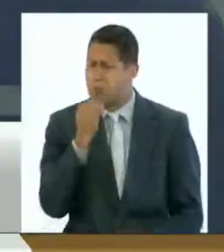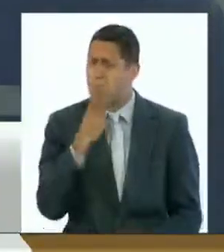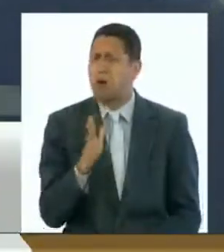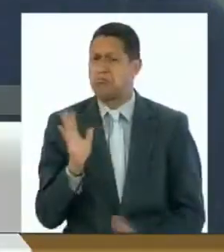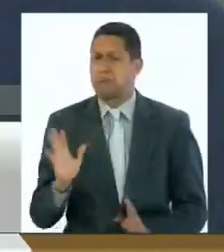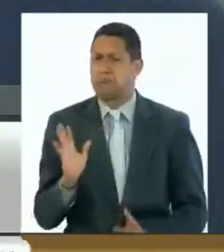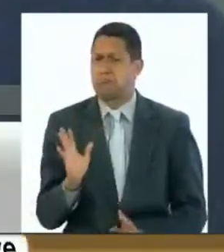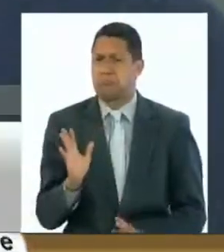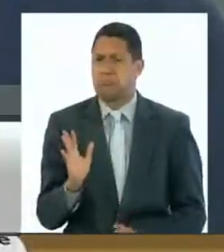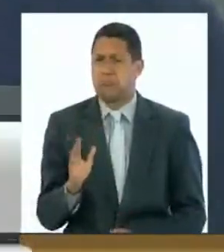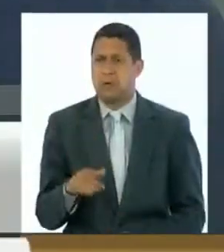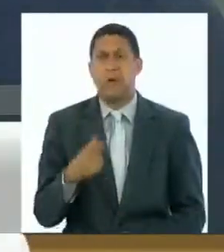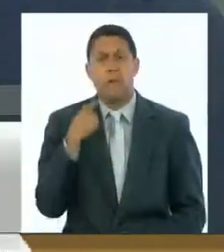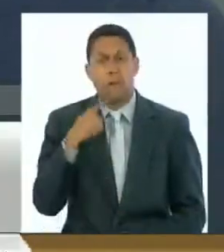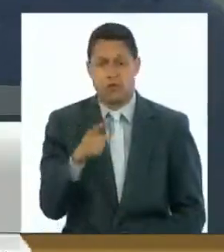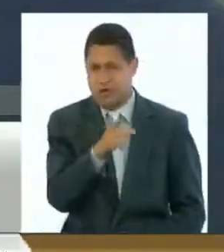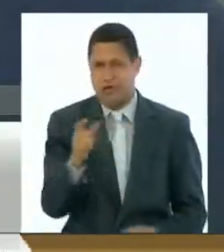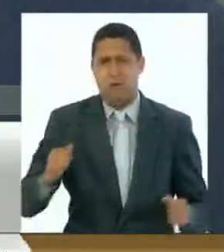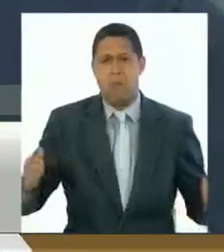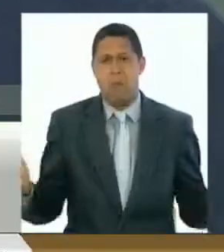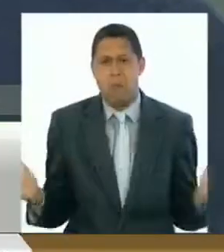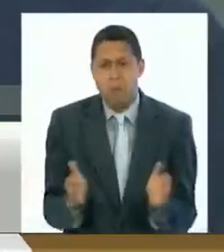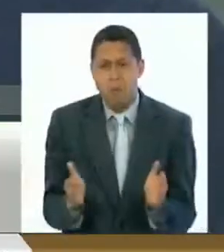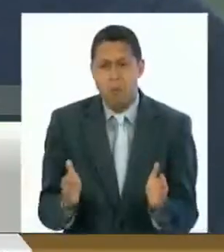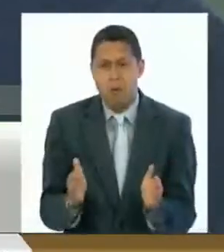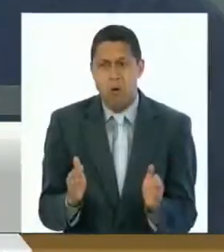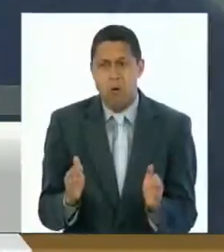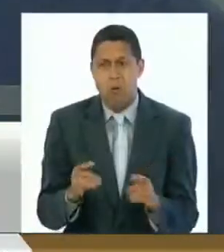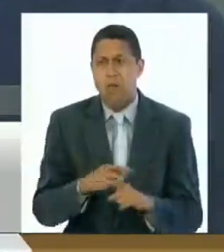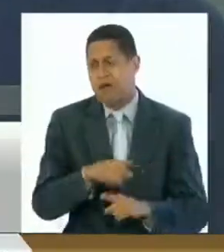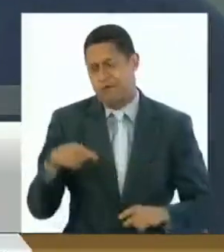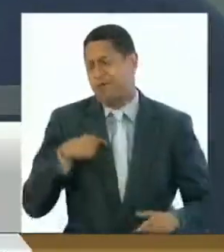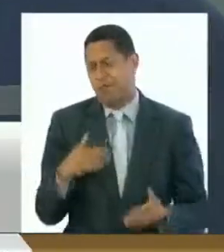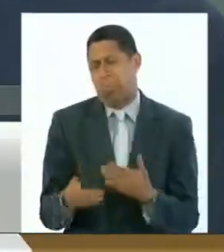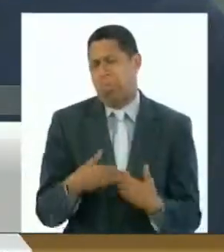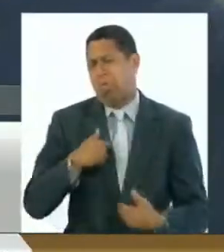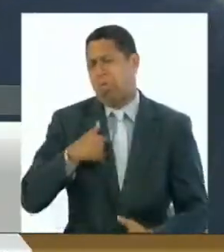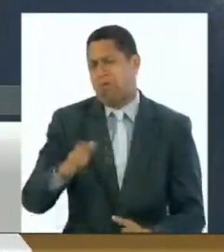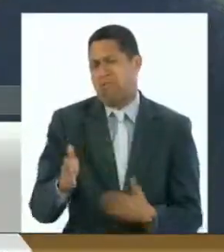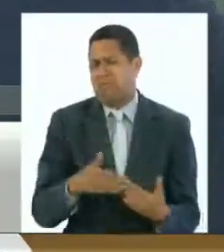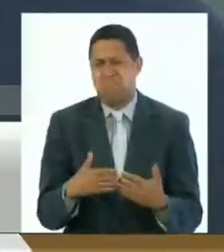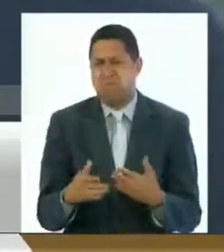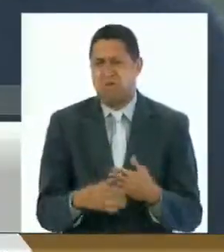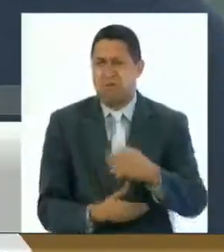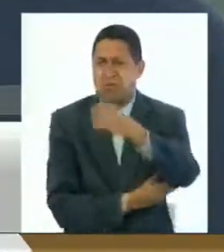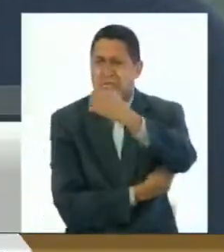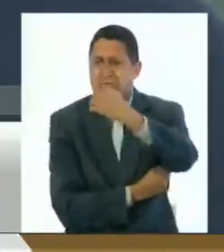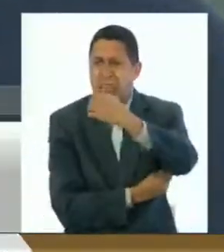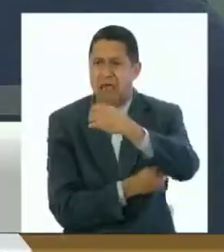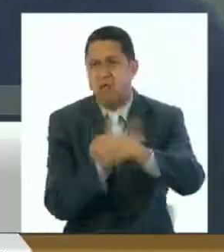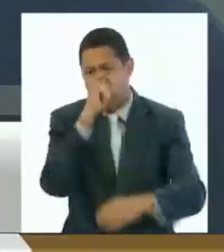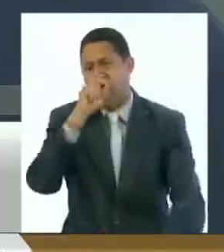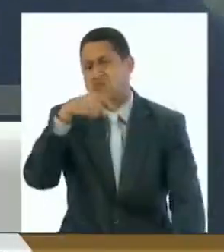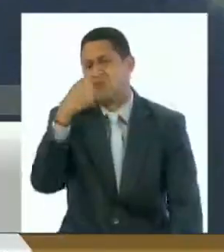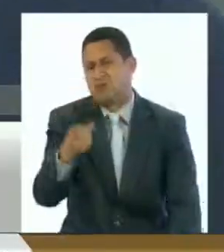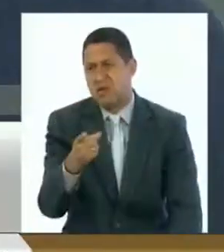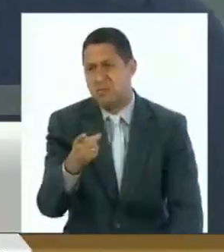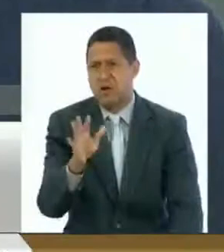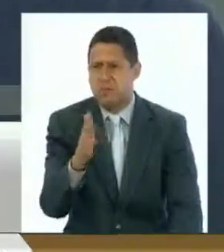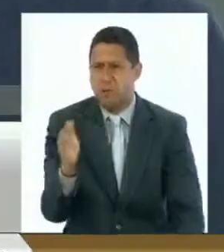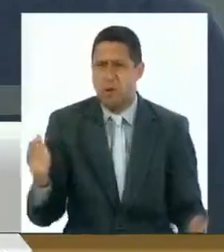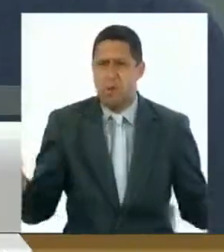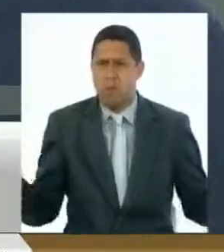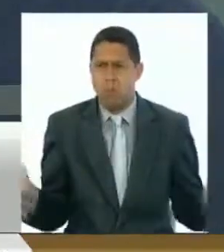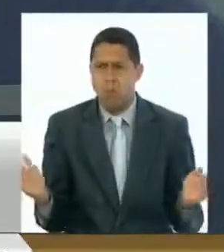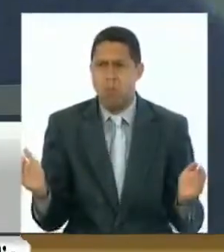pues eso, porque el paciente ha perdido peso, entonces, pero es algo secundario para nosotros. De todas formas, un año después, que es el tiempo que dura más o menos el